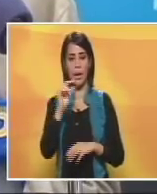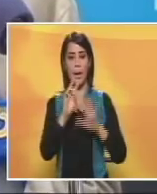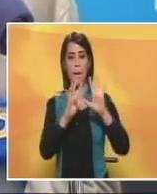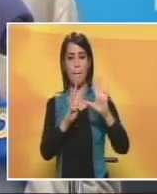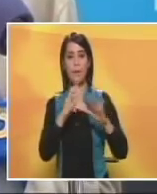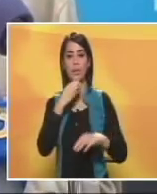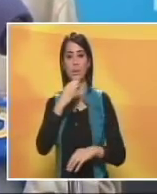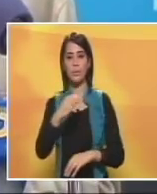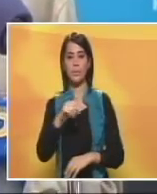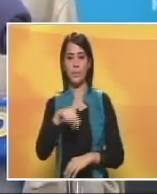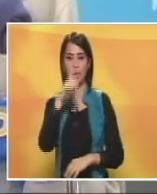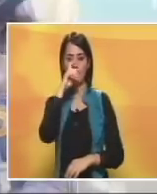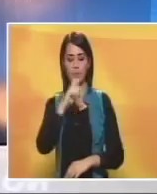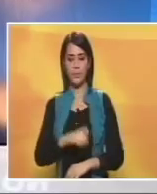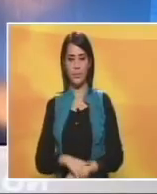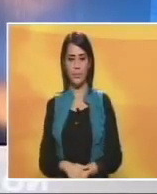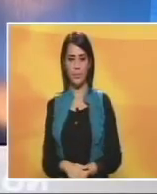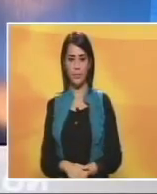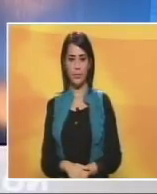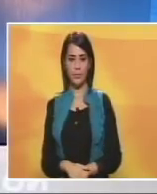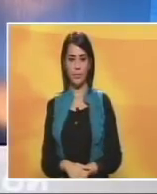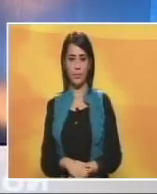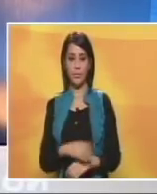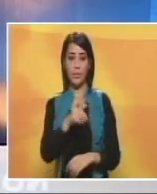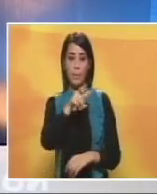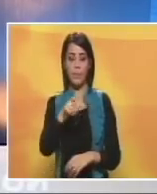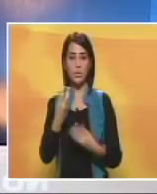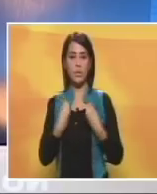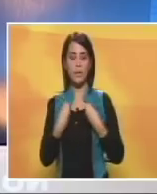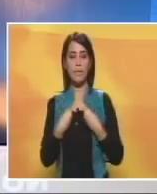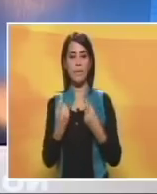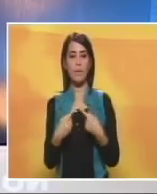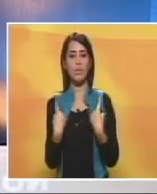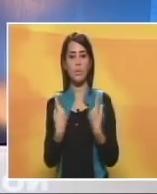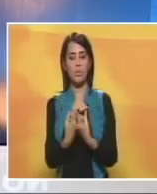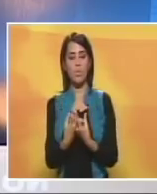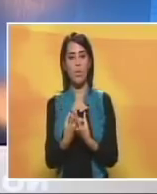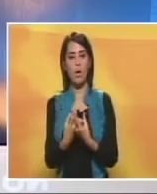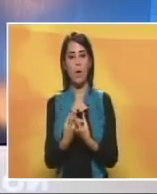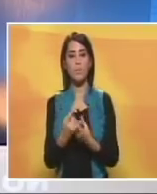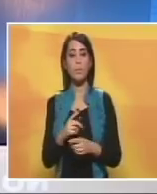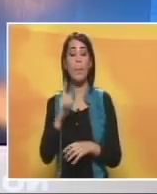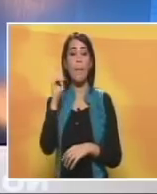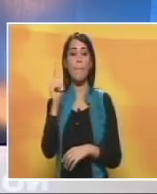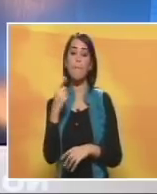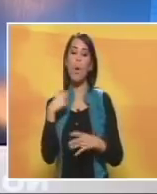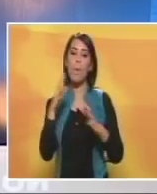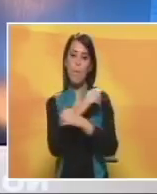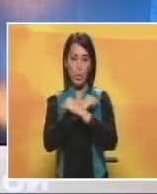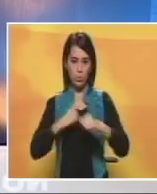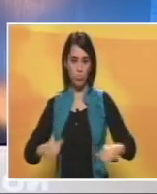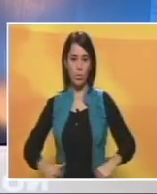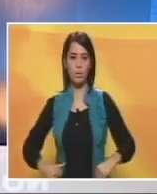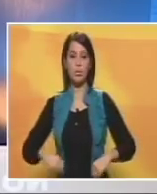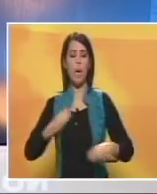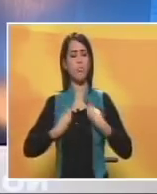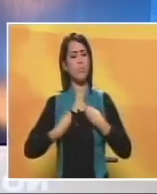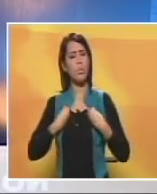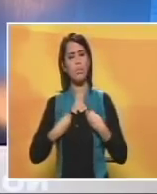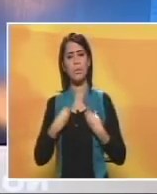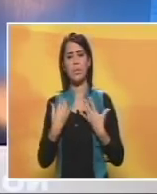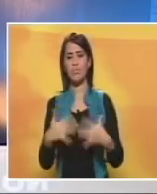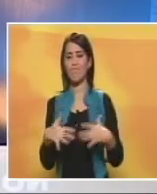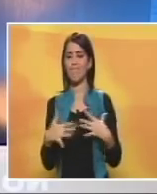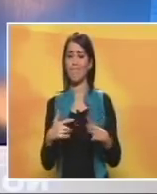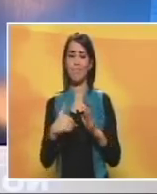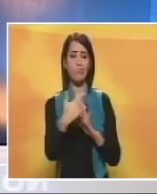para diciembre de este año. Habitantes del sector Villa del Este, en Guanare, Estado Portuguesa, expresaron su preocupación ante la posible pérdida de